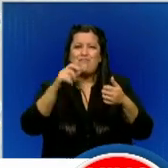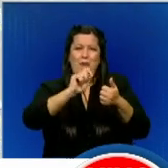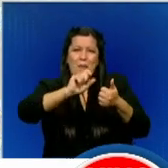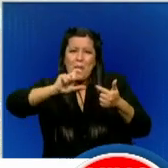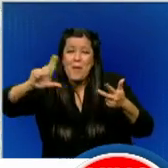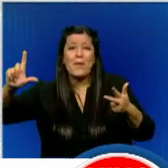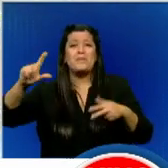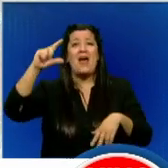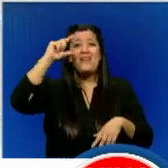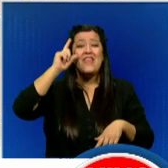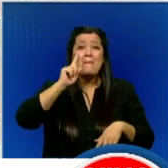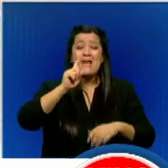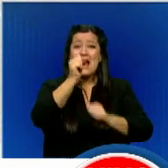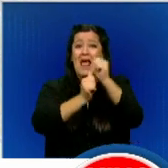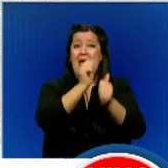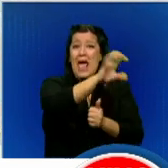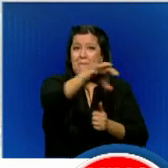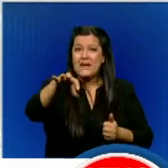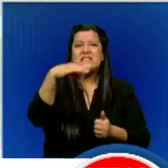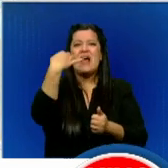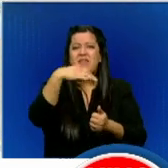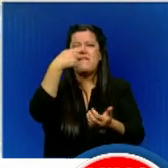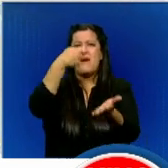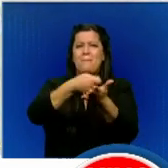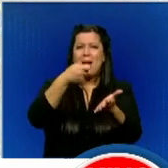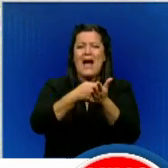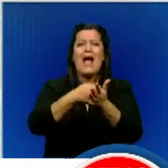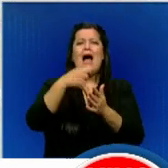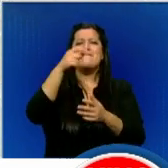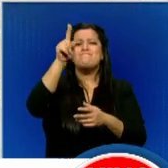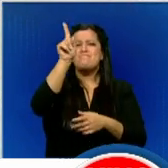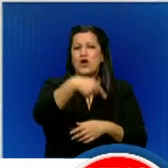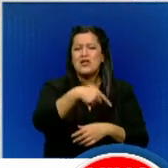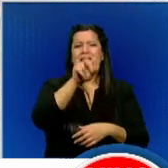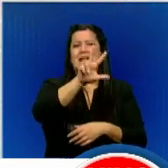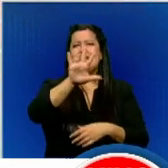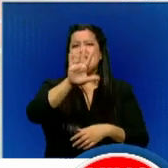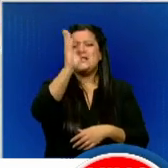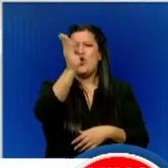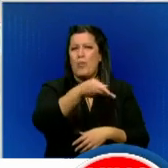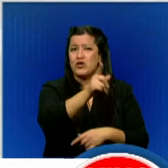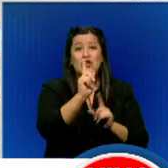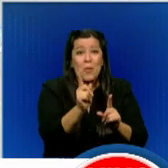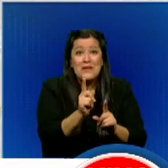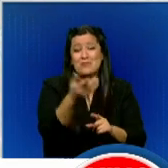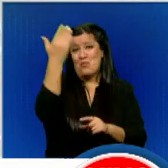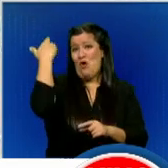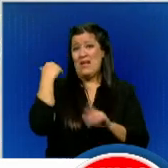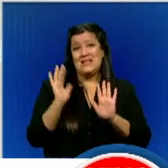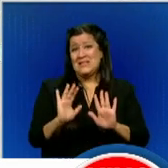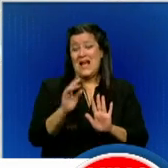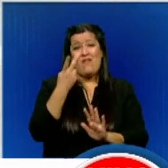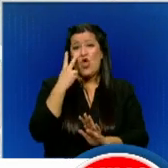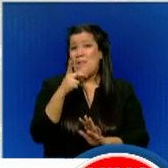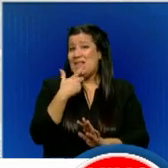10.000 empresas debían pagar la alícuota del 35 por ciento que era lo que pagaban hasta el